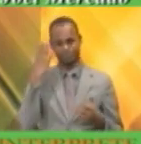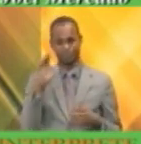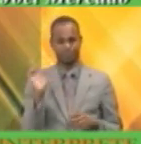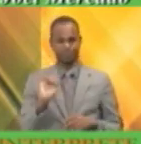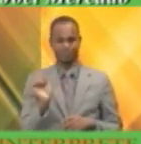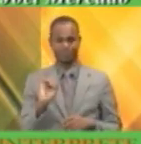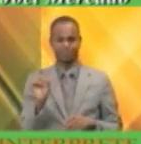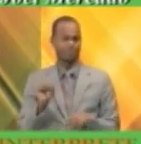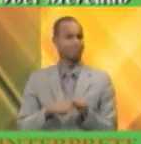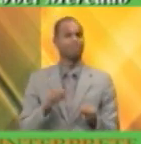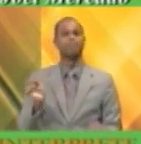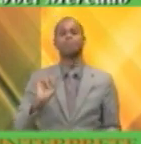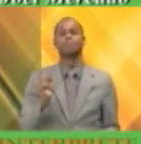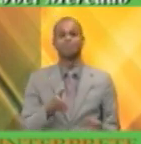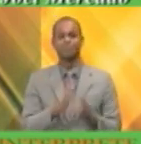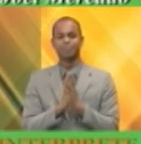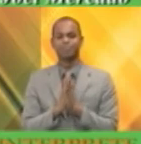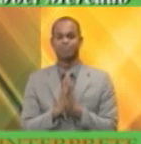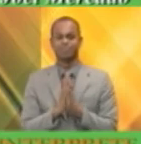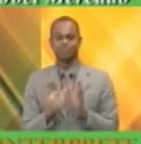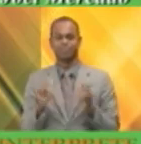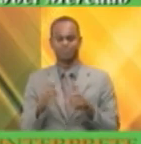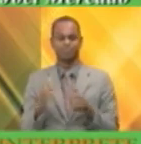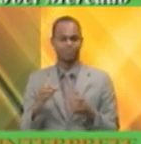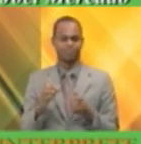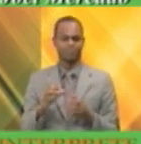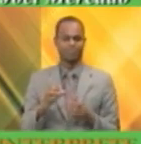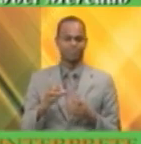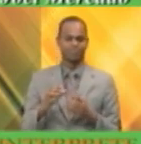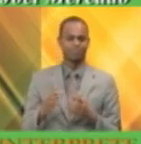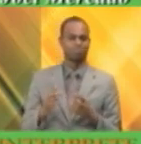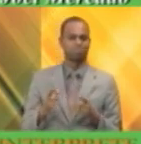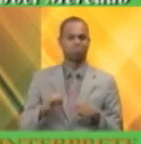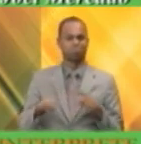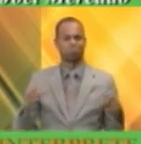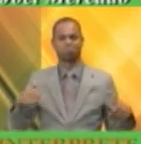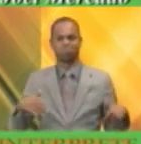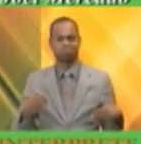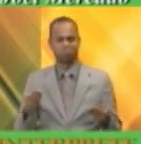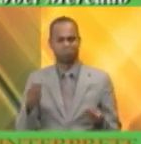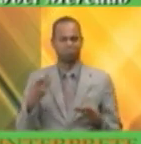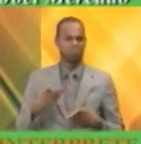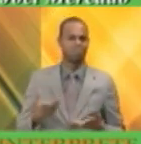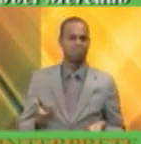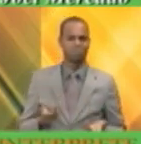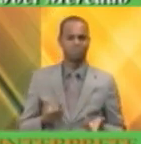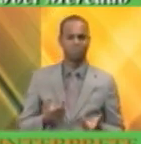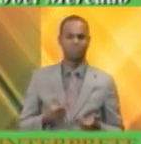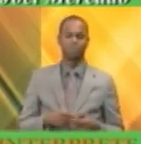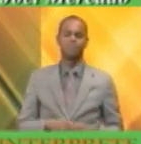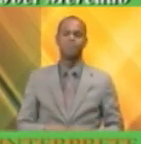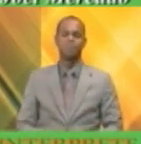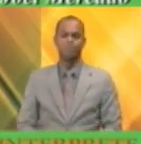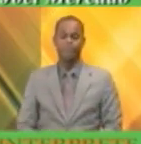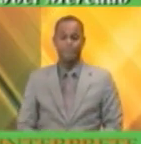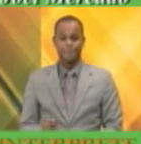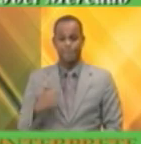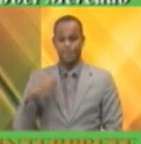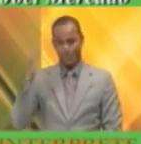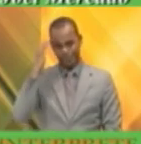dónde anda esa bicicleta. La solicitamos al Comité Olímpico, ¿entiendes? Pero evidentemente no la tenemos segura. Yo lo que sé